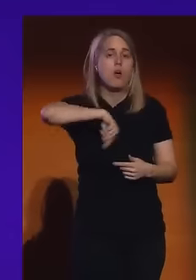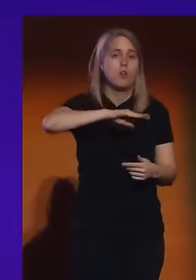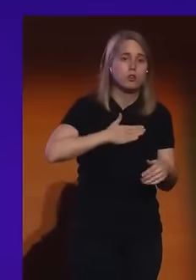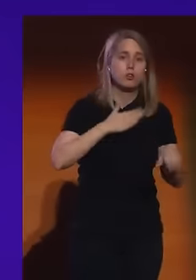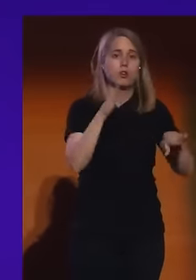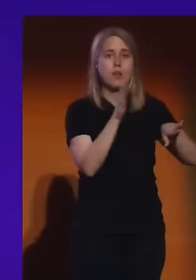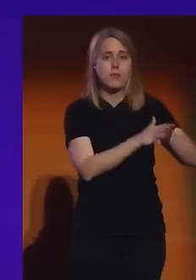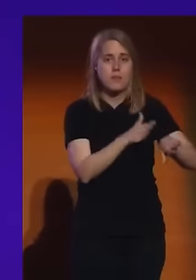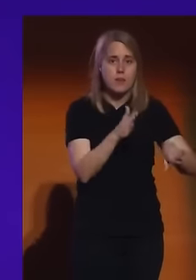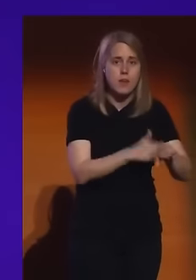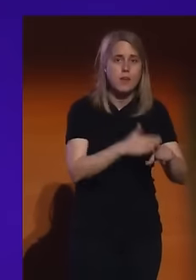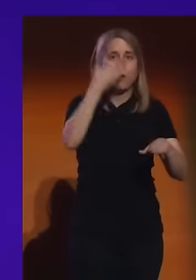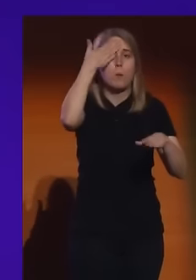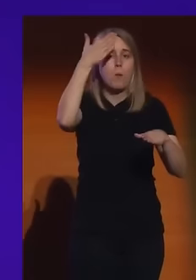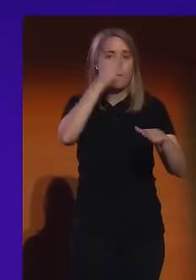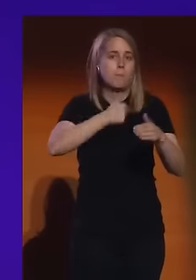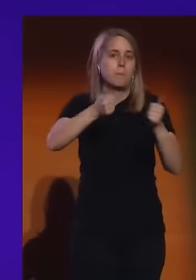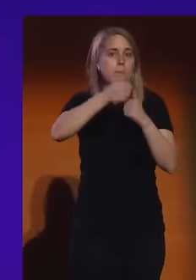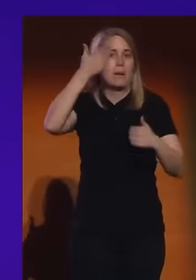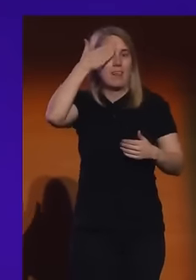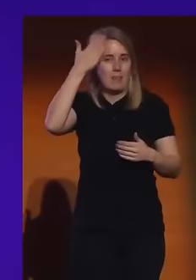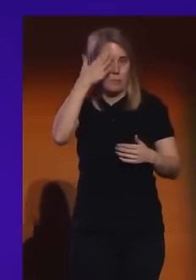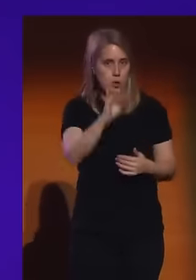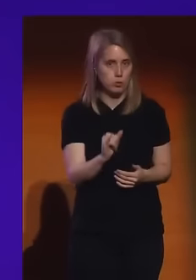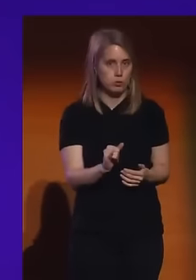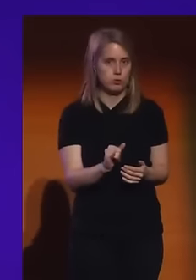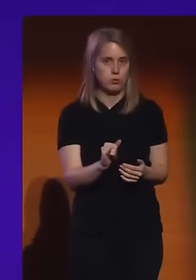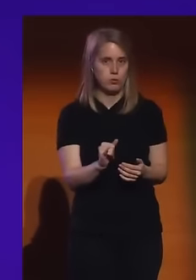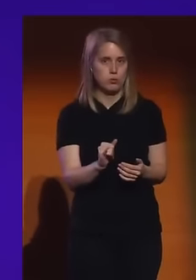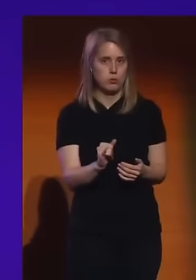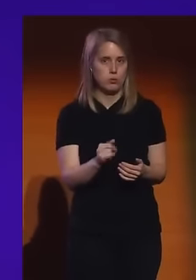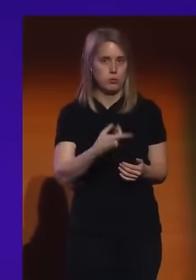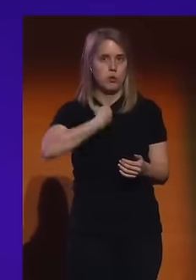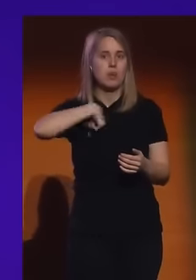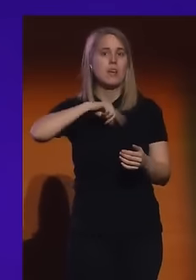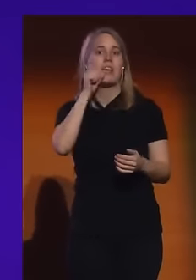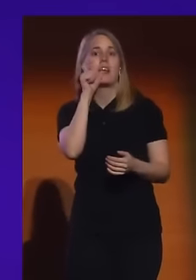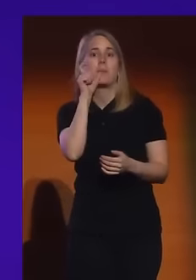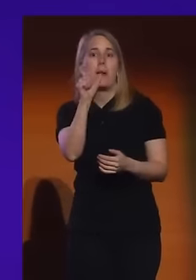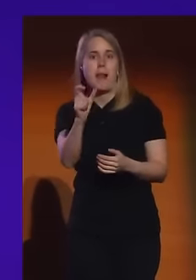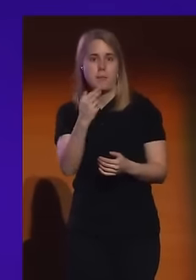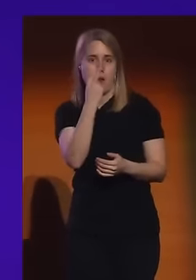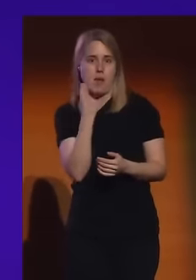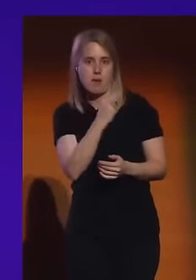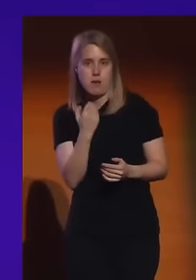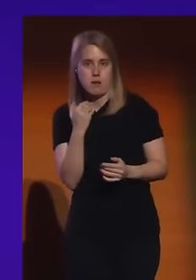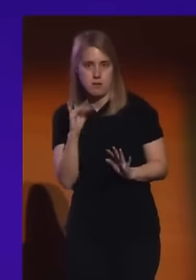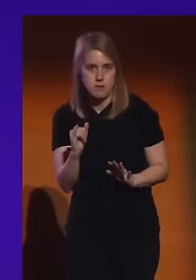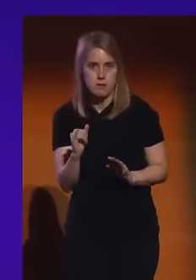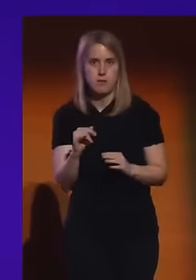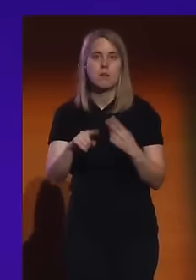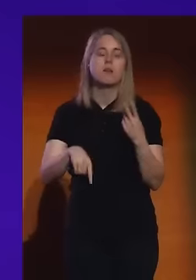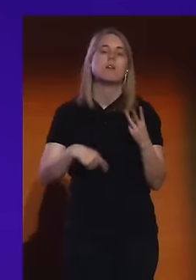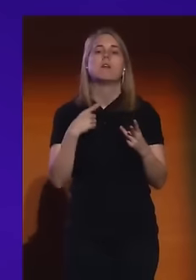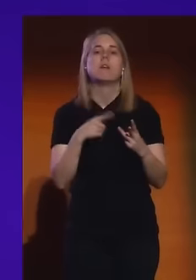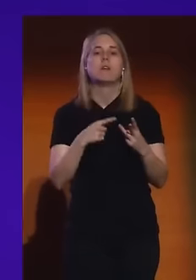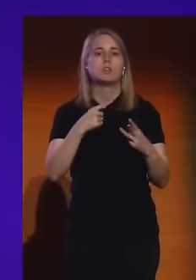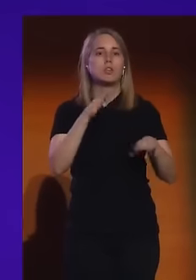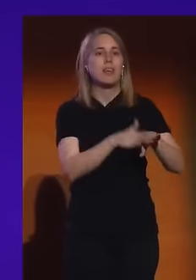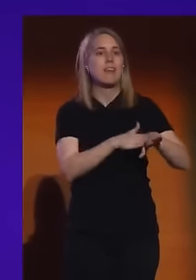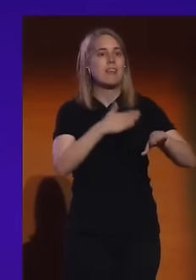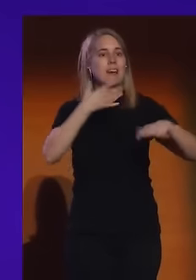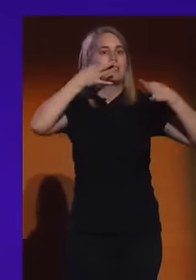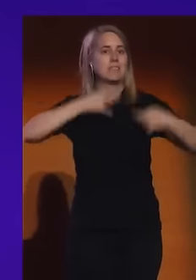una izquierda que tiene principios y que tiene palabra somos una izquierda